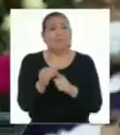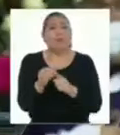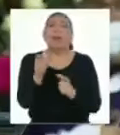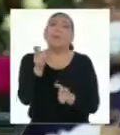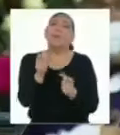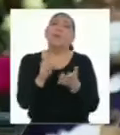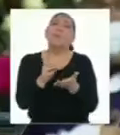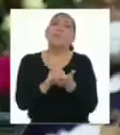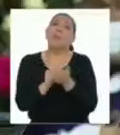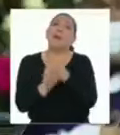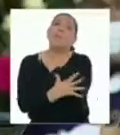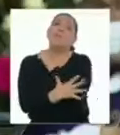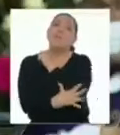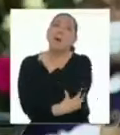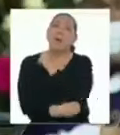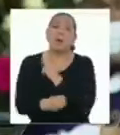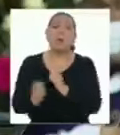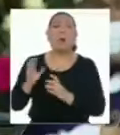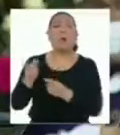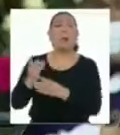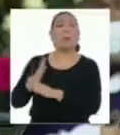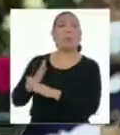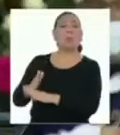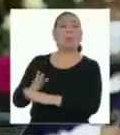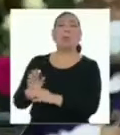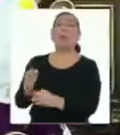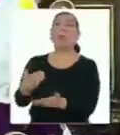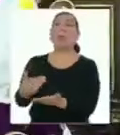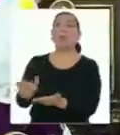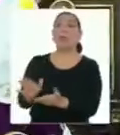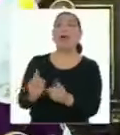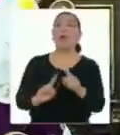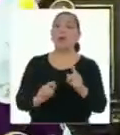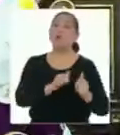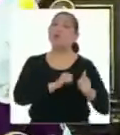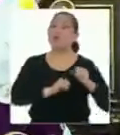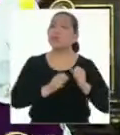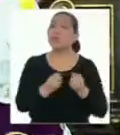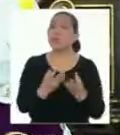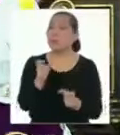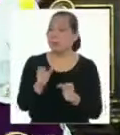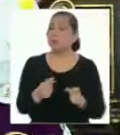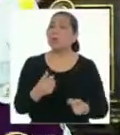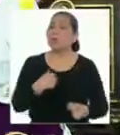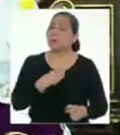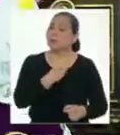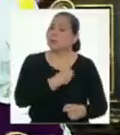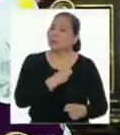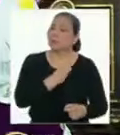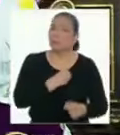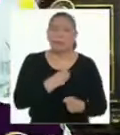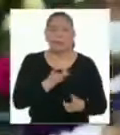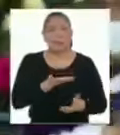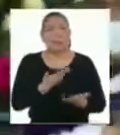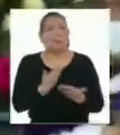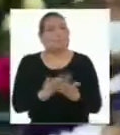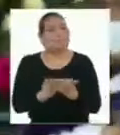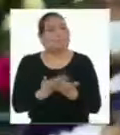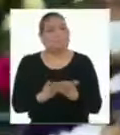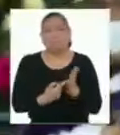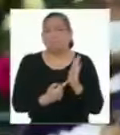los más pobres, excluidos y descartados. Me conmueve pensar en las duras pruebas